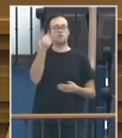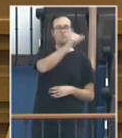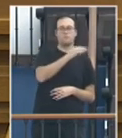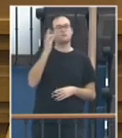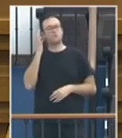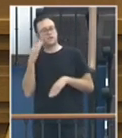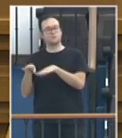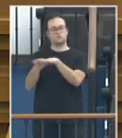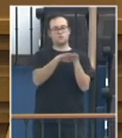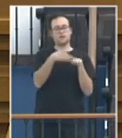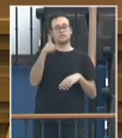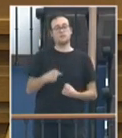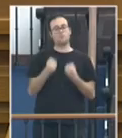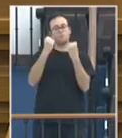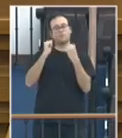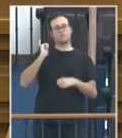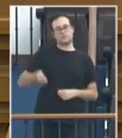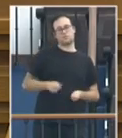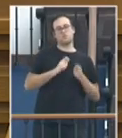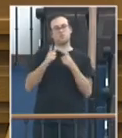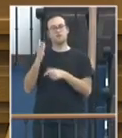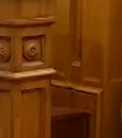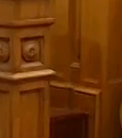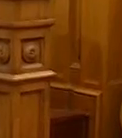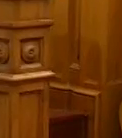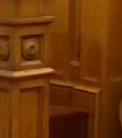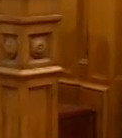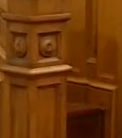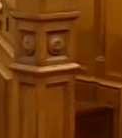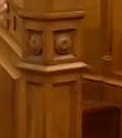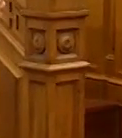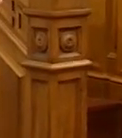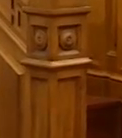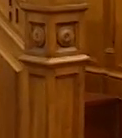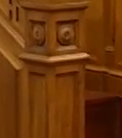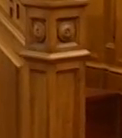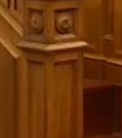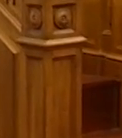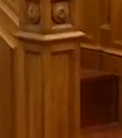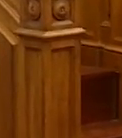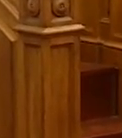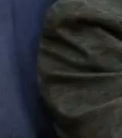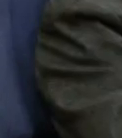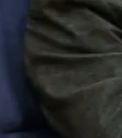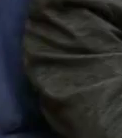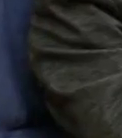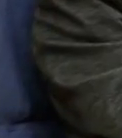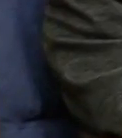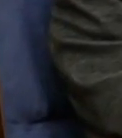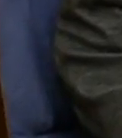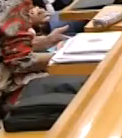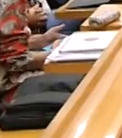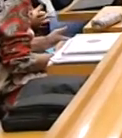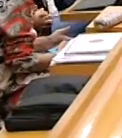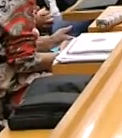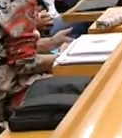el empoderamiento individual y colectivo de mujeres y niñas. El secretario primero de las Cortes, del Grupo Socialista, expresó